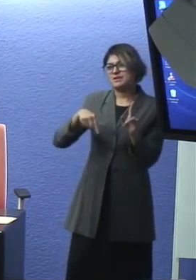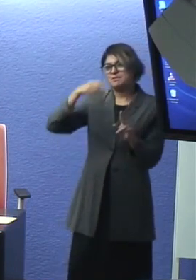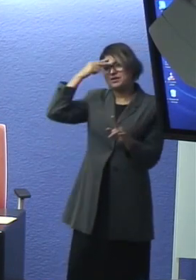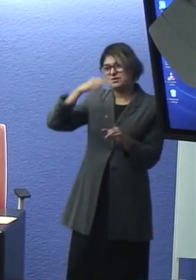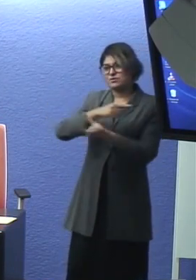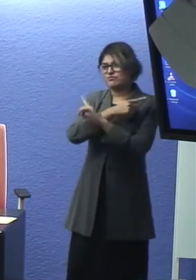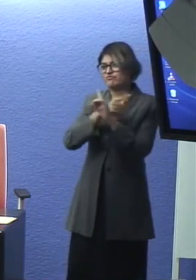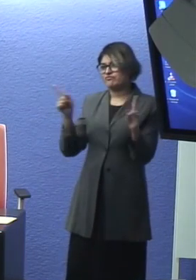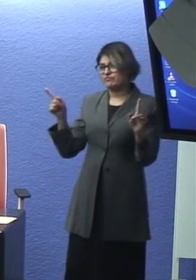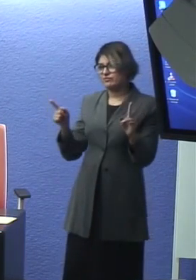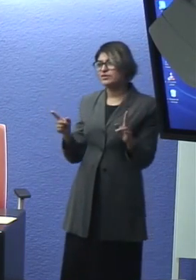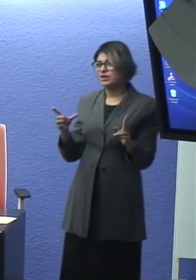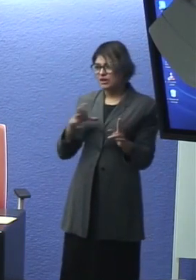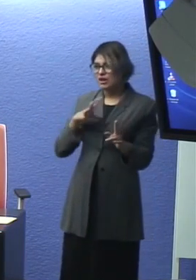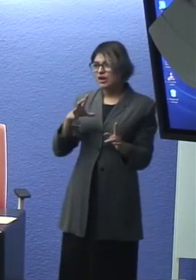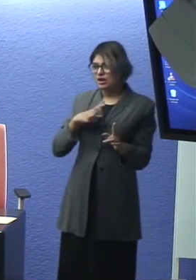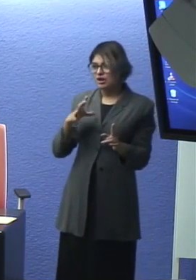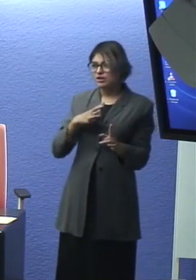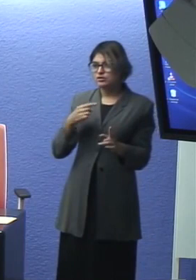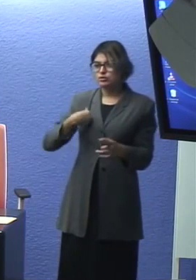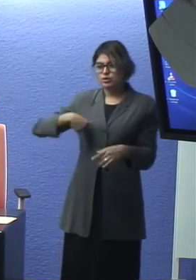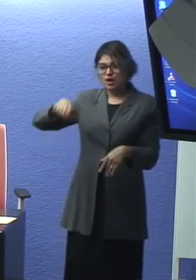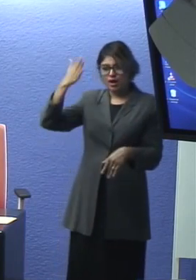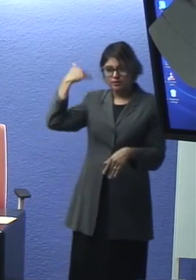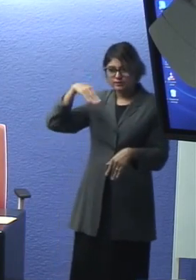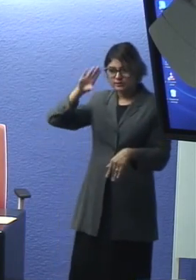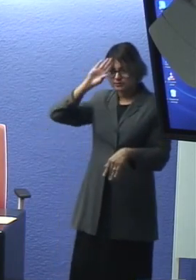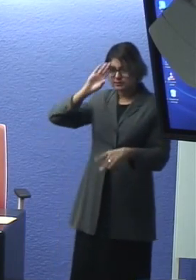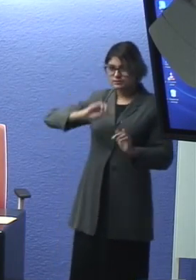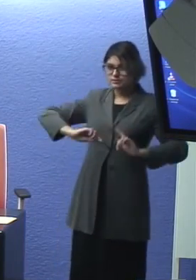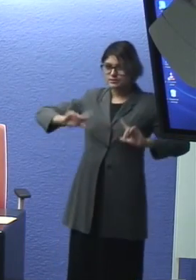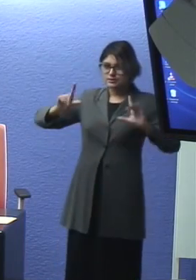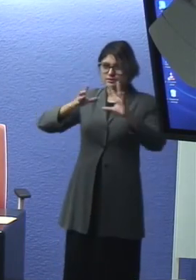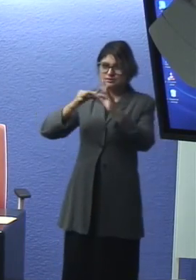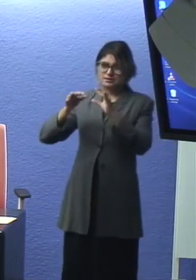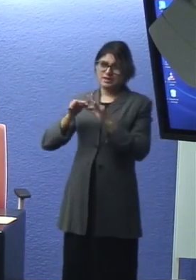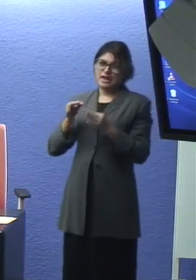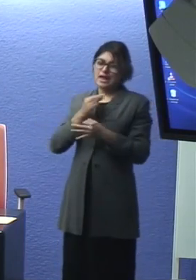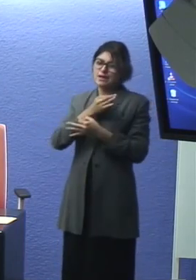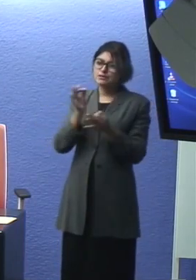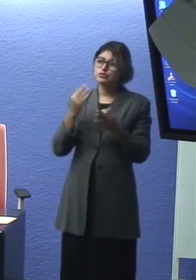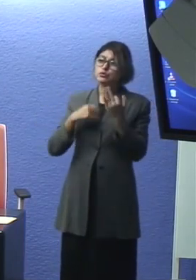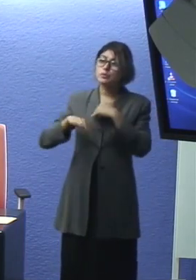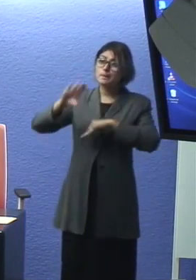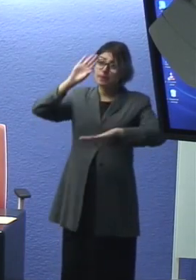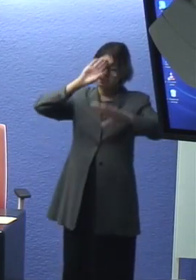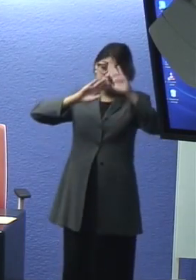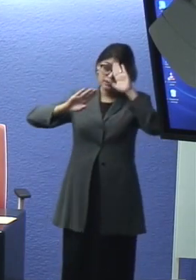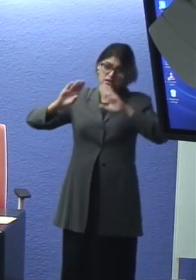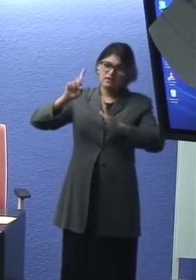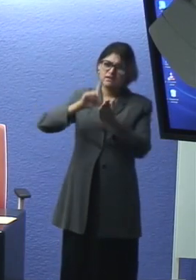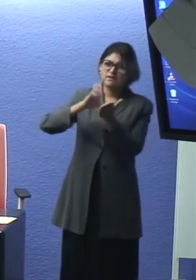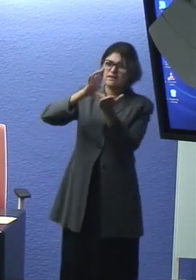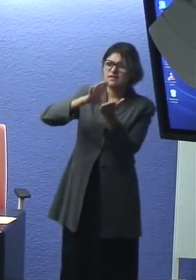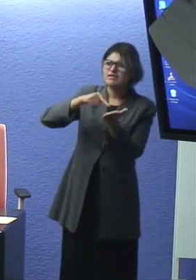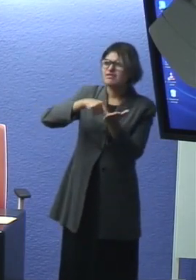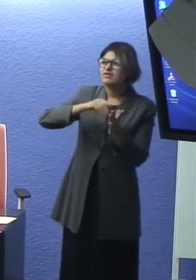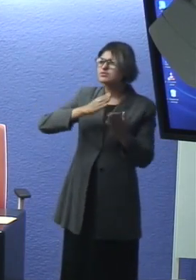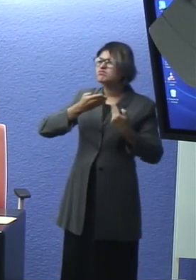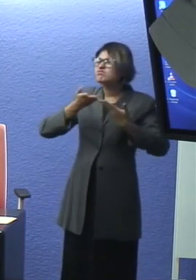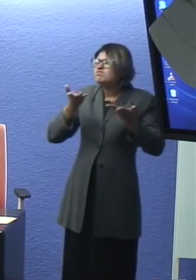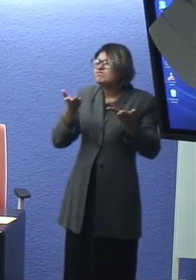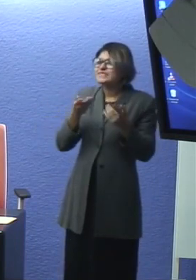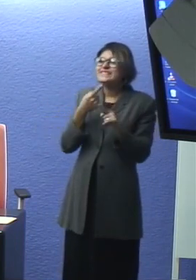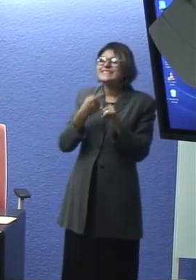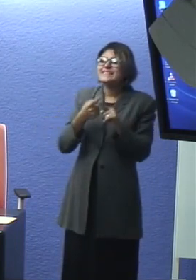Y es mucho la crítica a la que yo invitaba en mi presentación. ¿De qué se habla cuando se habla de discapacidad? ¿A quiénes se